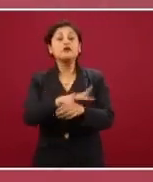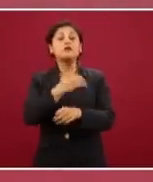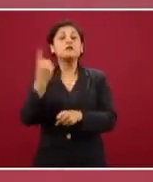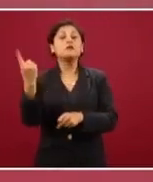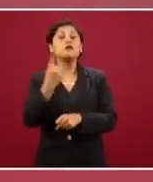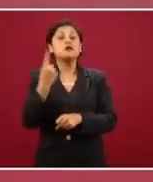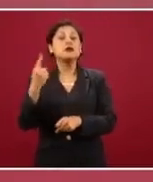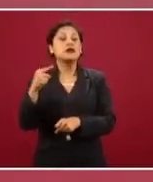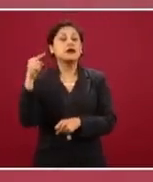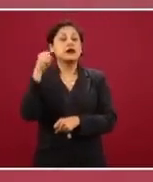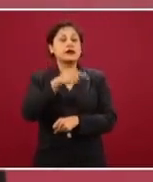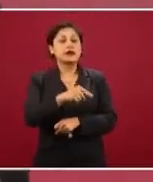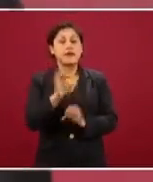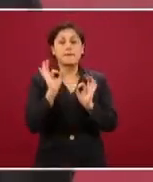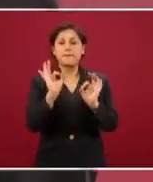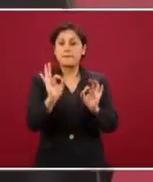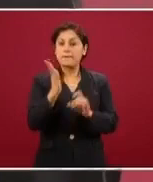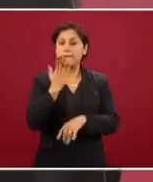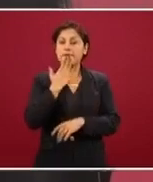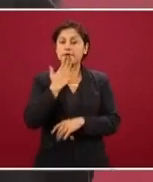bien